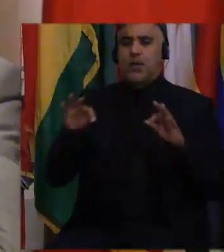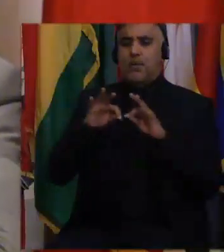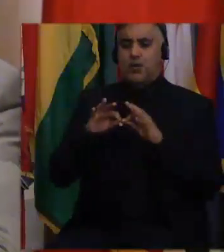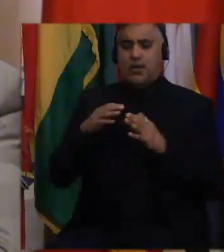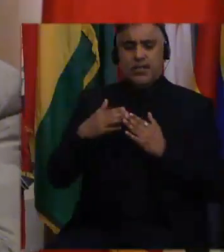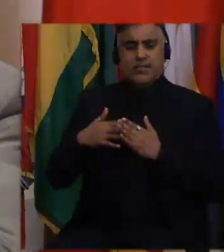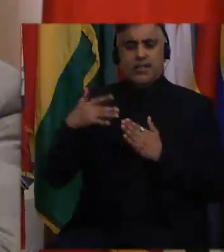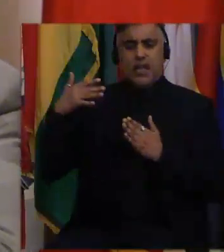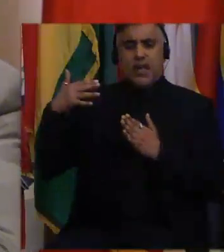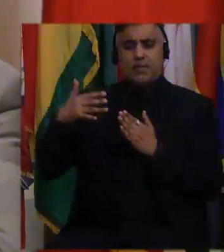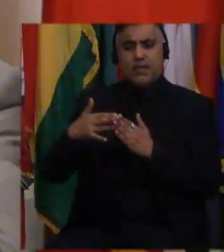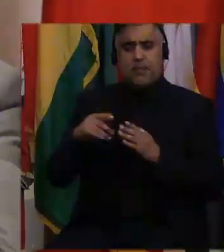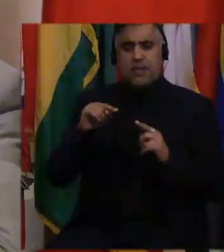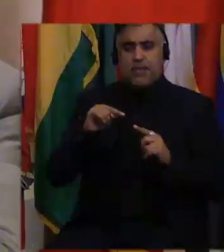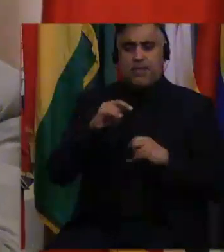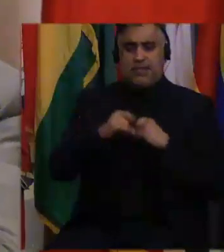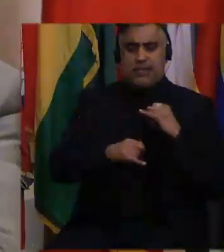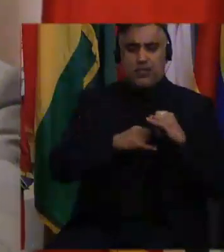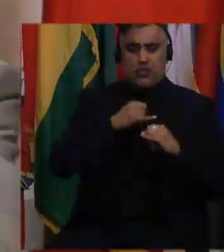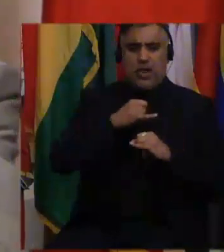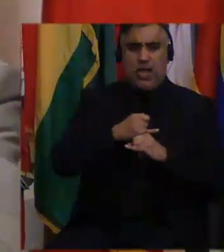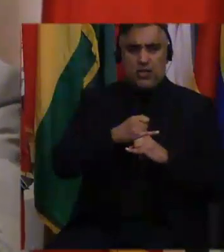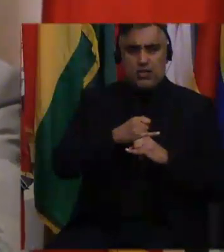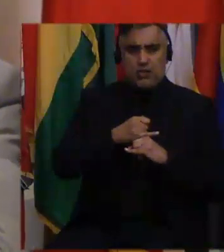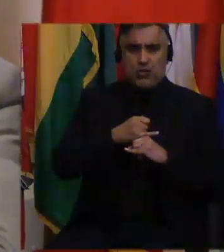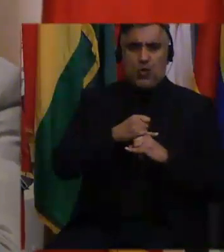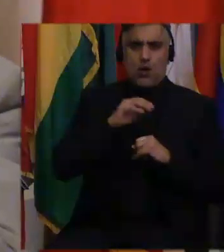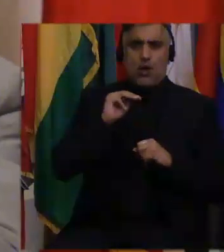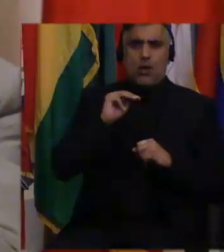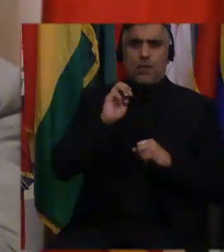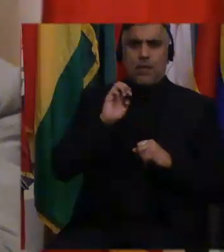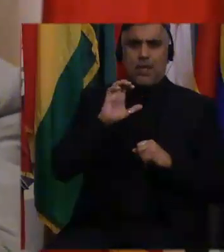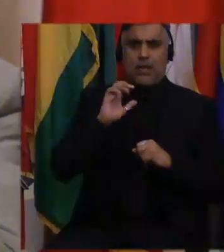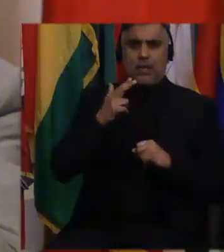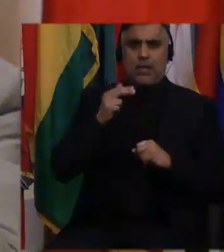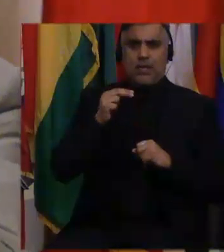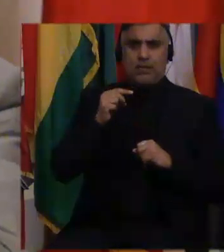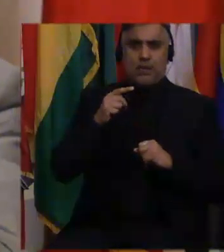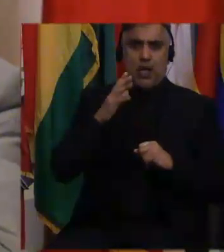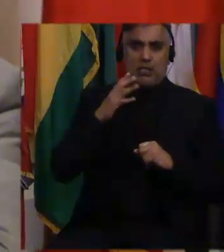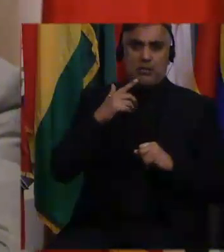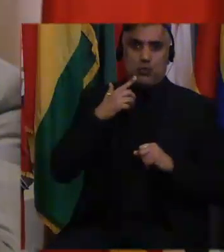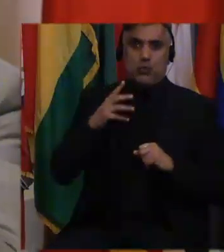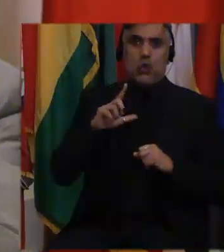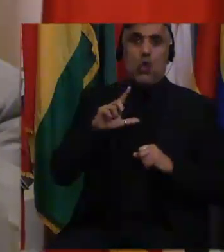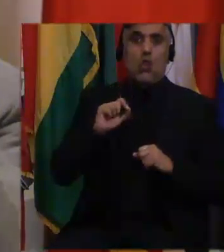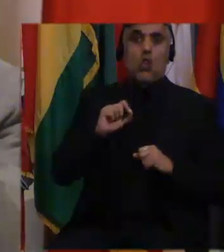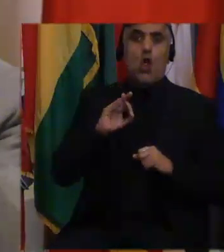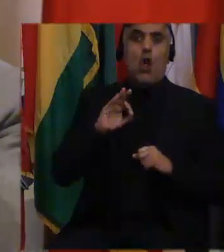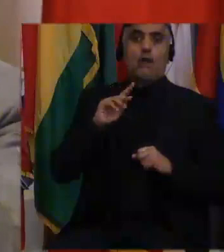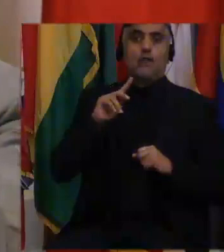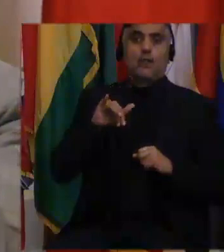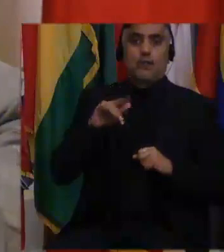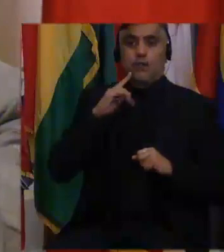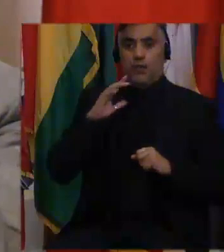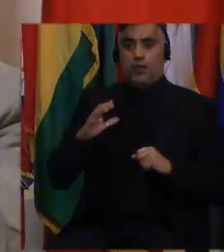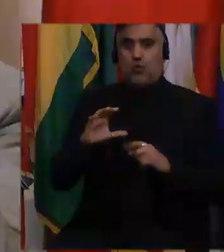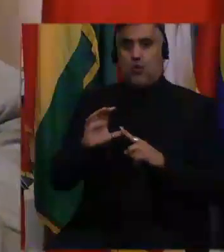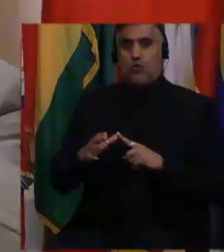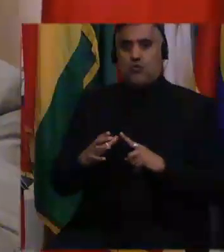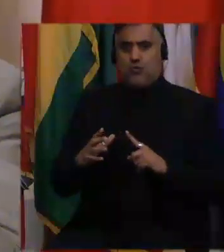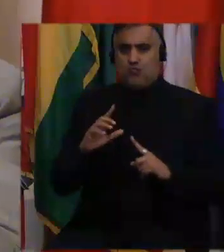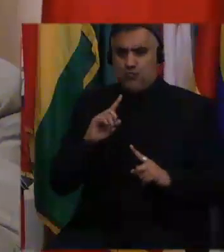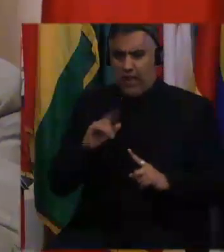determinados países, la realidad estructural y la realidad cultural. Entonces, para mí siempre el desafío está en cómo bajar a la tierra estos